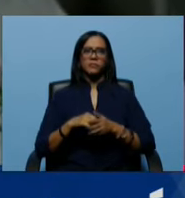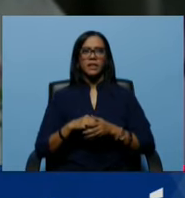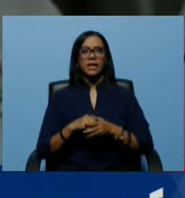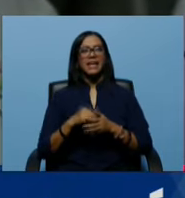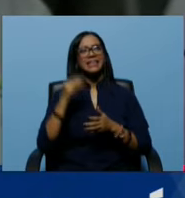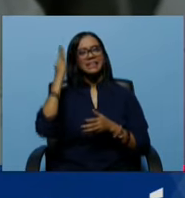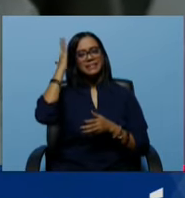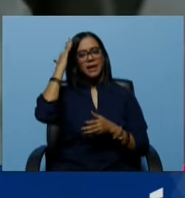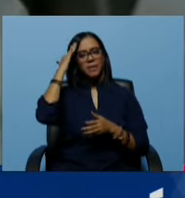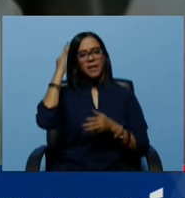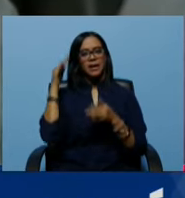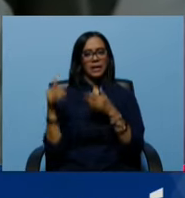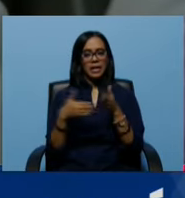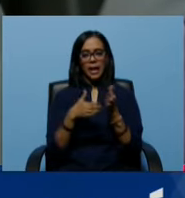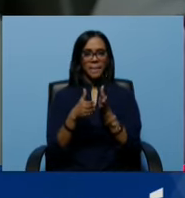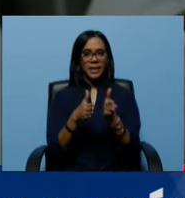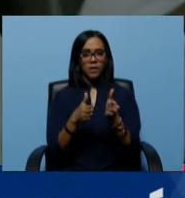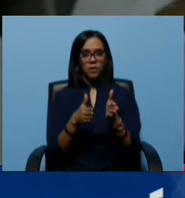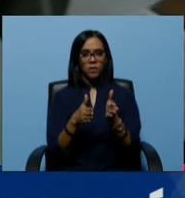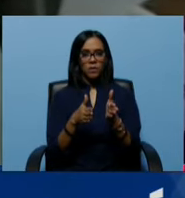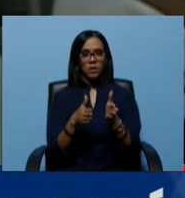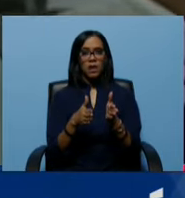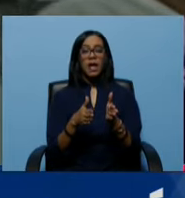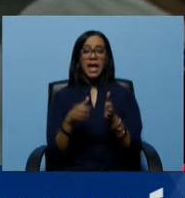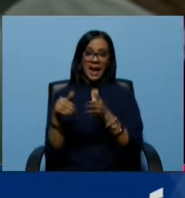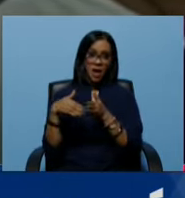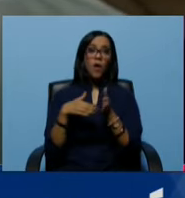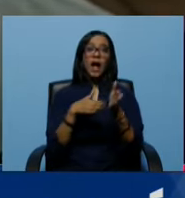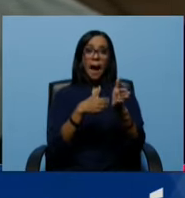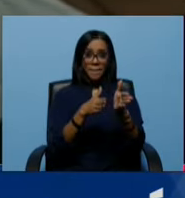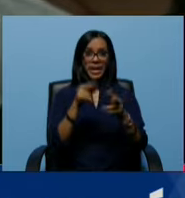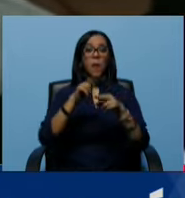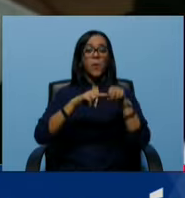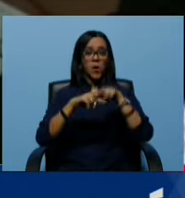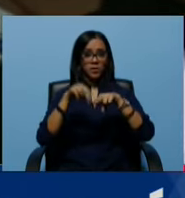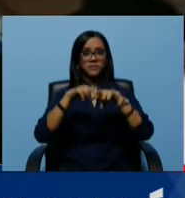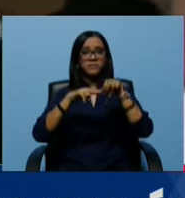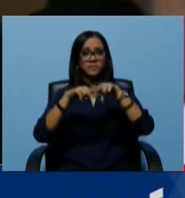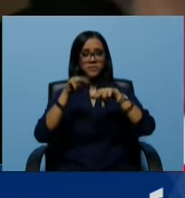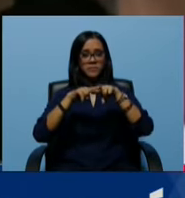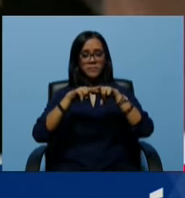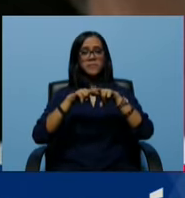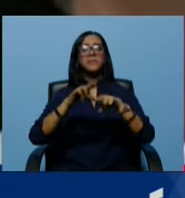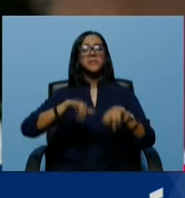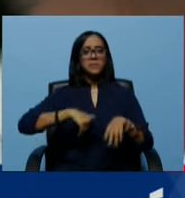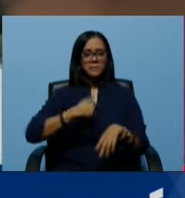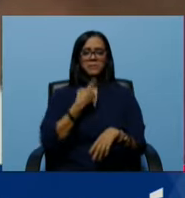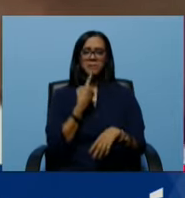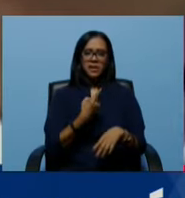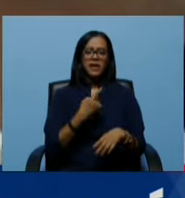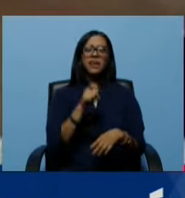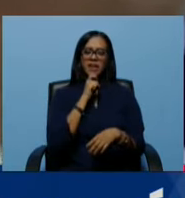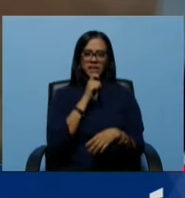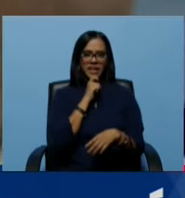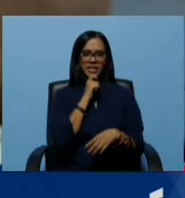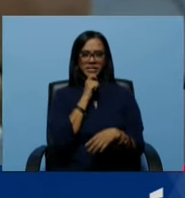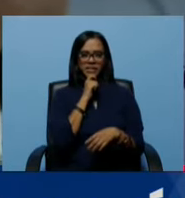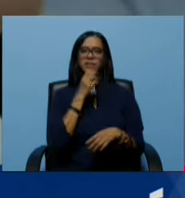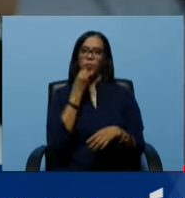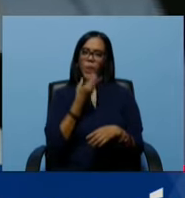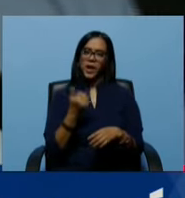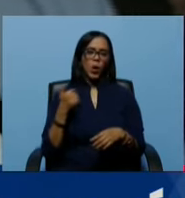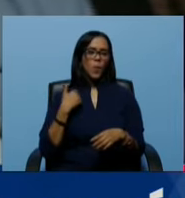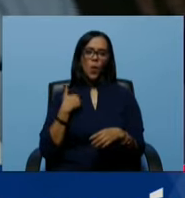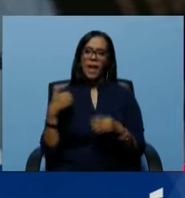Sabía que el camino era un camino por construir. Pudiéramos decir difícil. Bueno, como